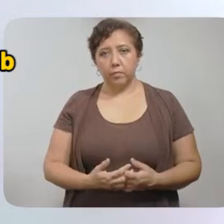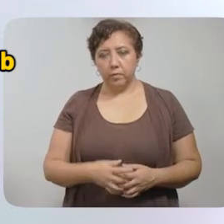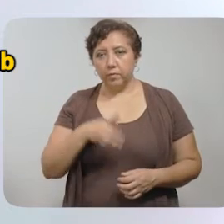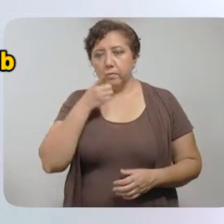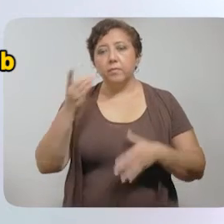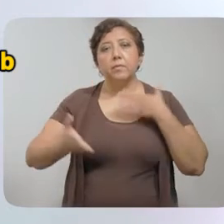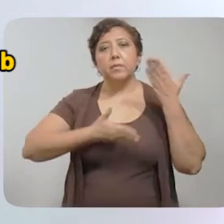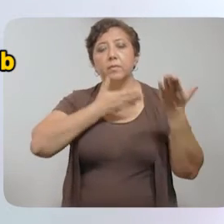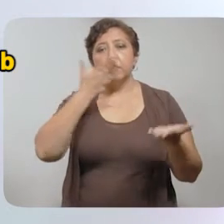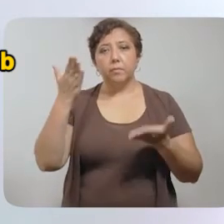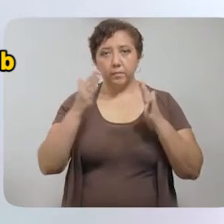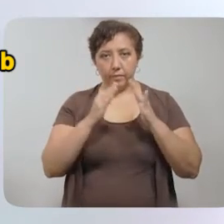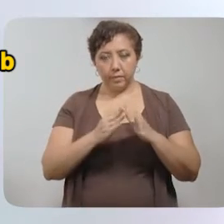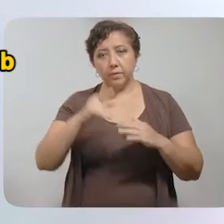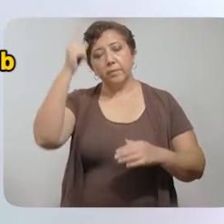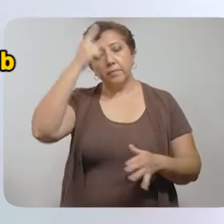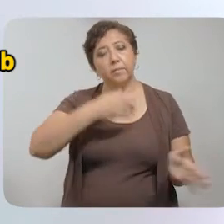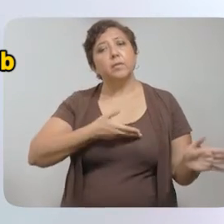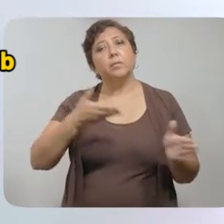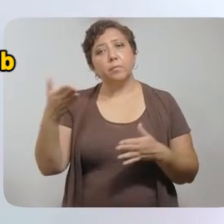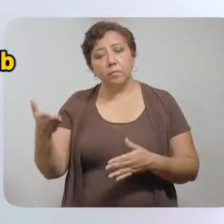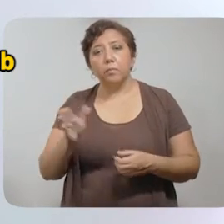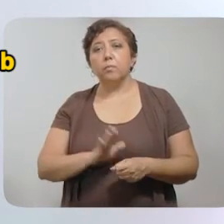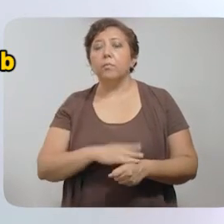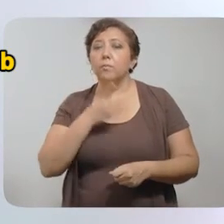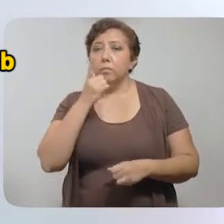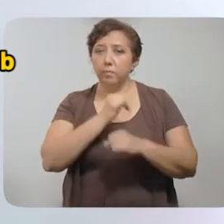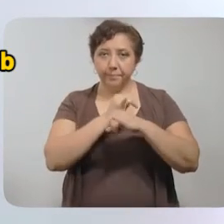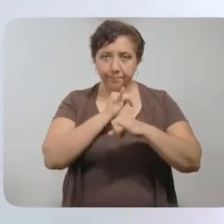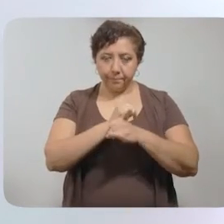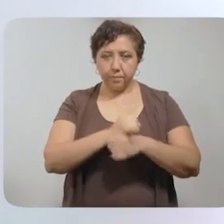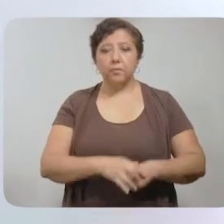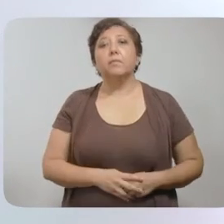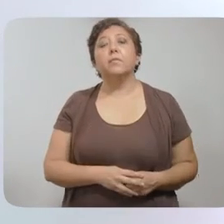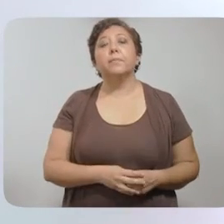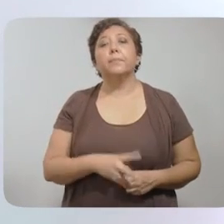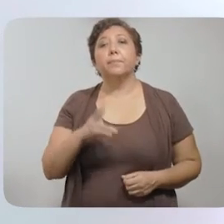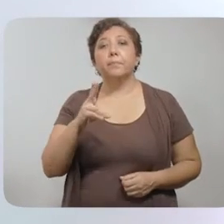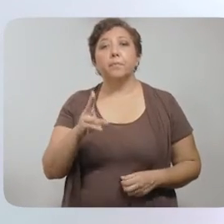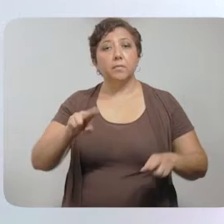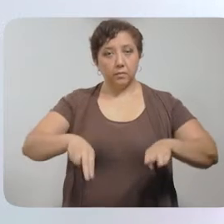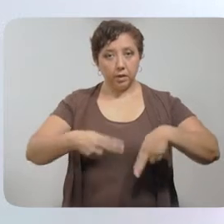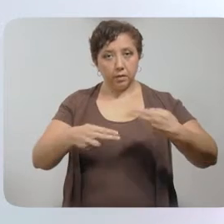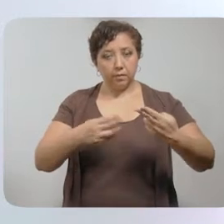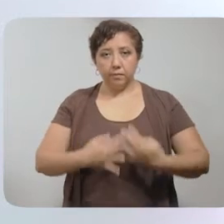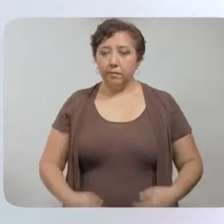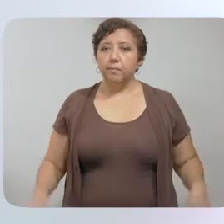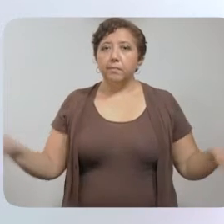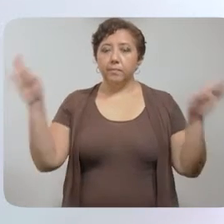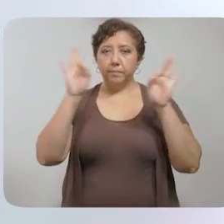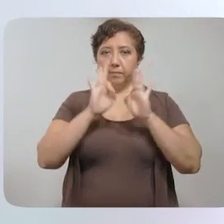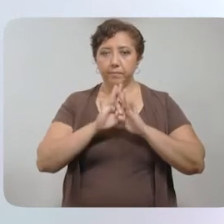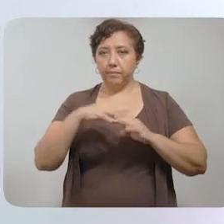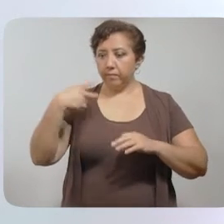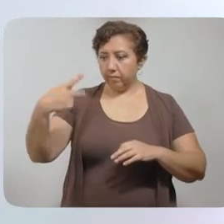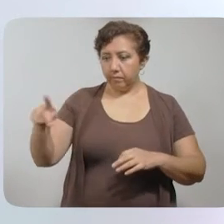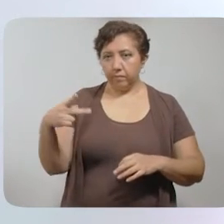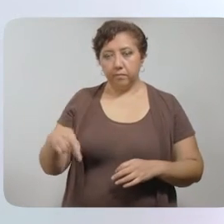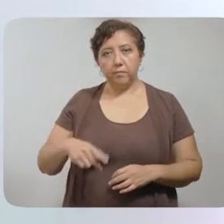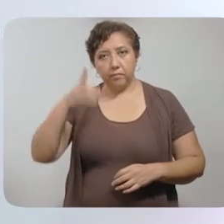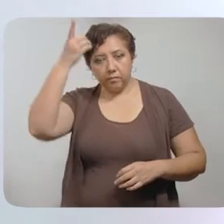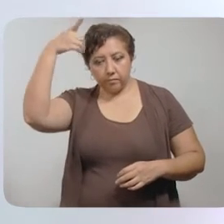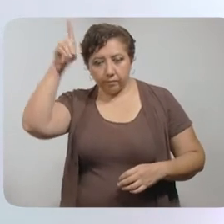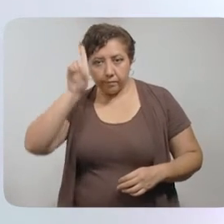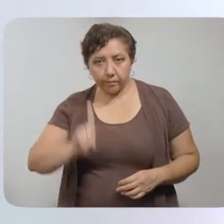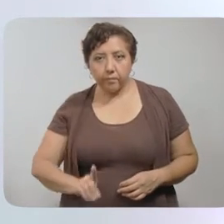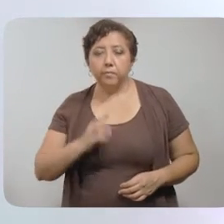modalidad de servicio a domicilio, para llevar o mediante plataformas. En el caso de los negocios esenciales, serán sus propios administradores